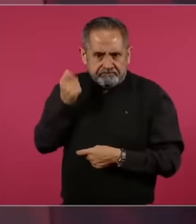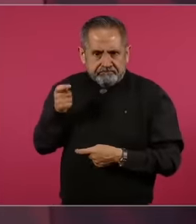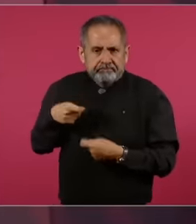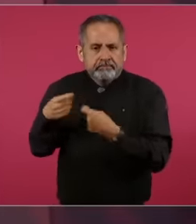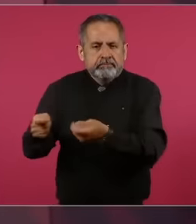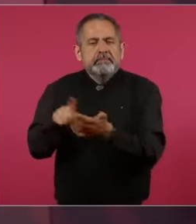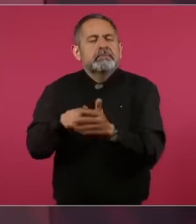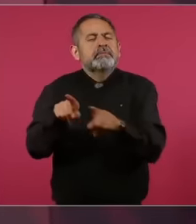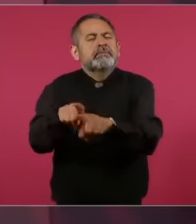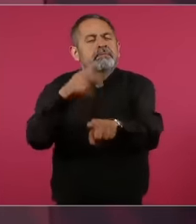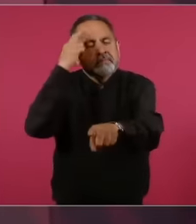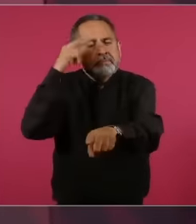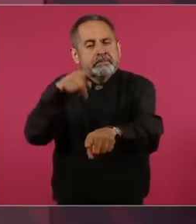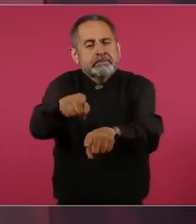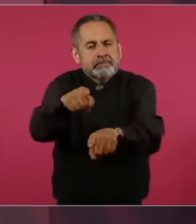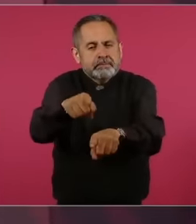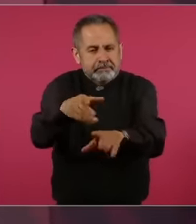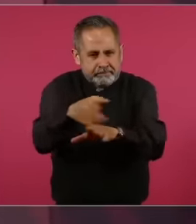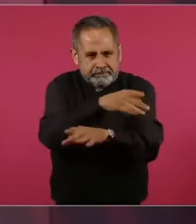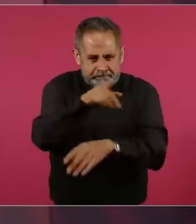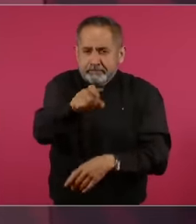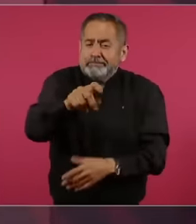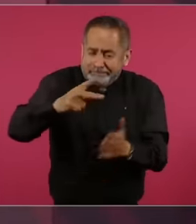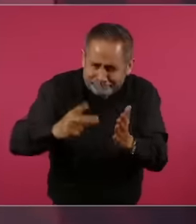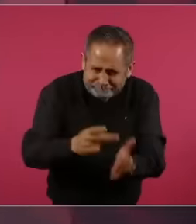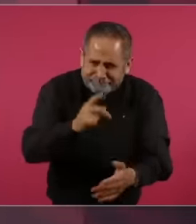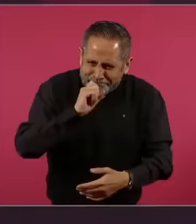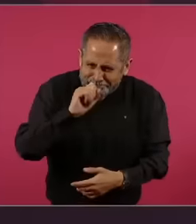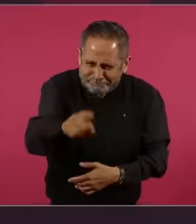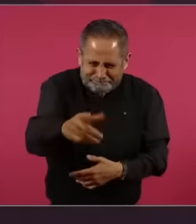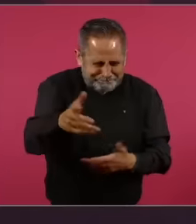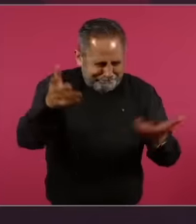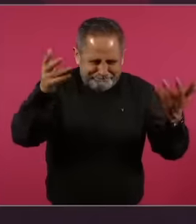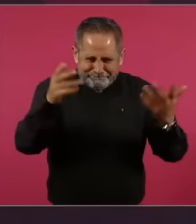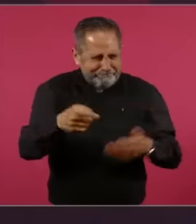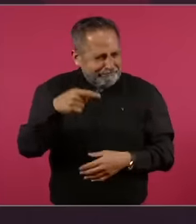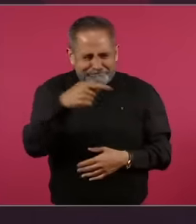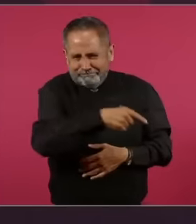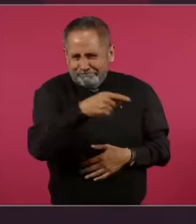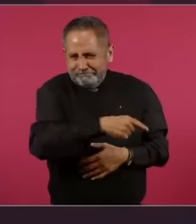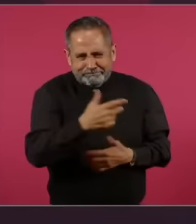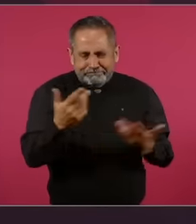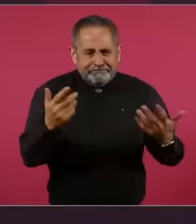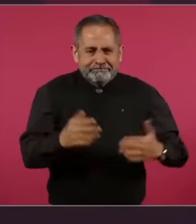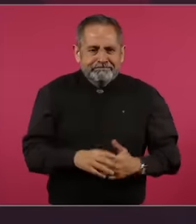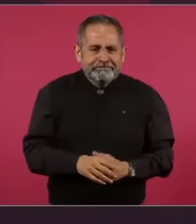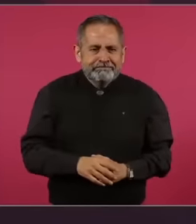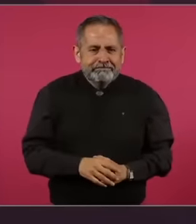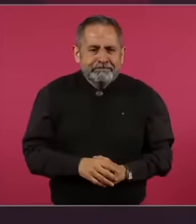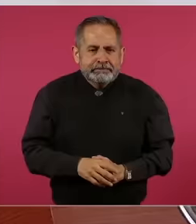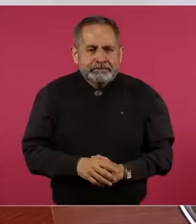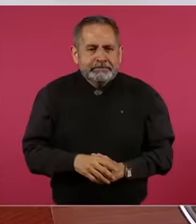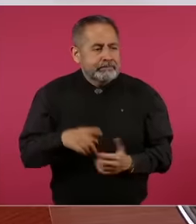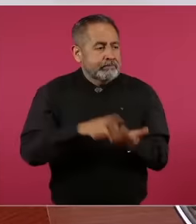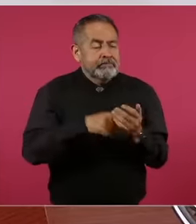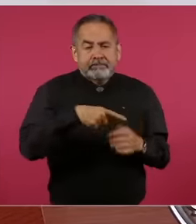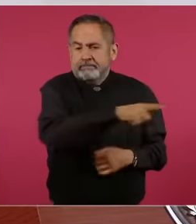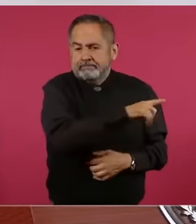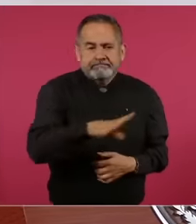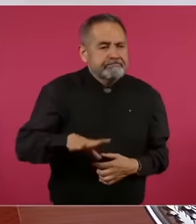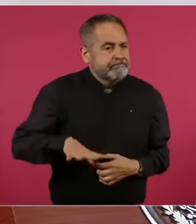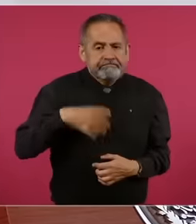esto que hizo, ahí volvemos a los casos estos de abusos,